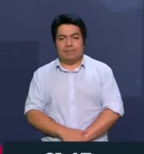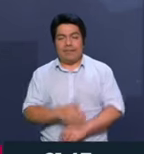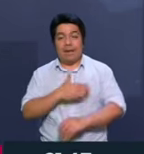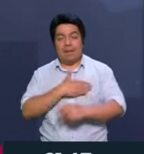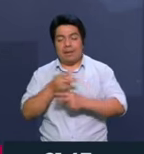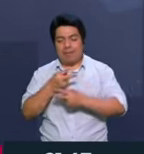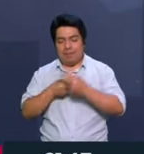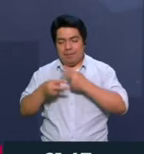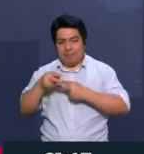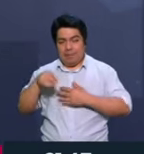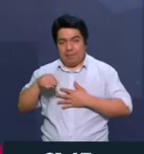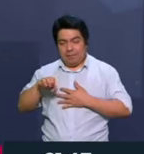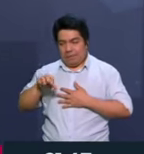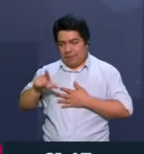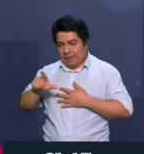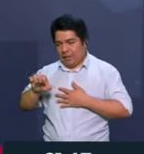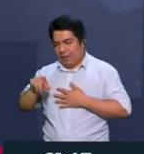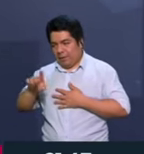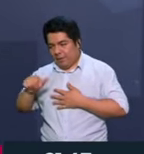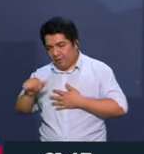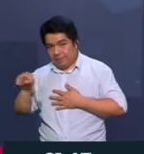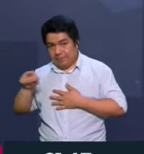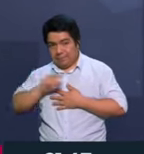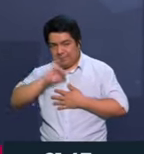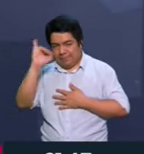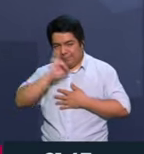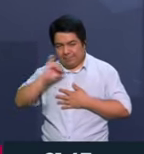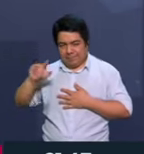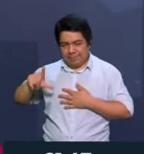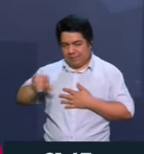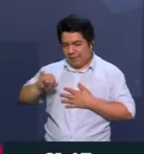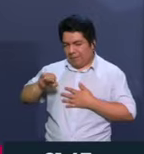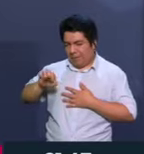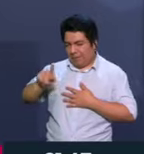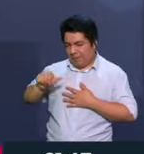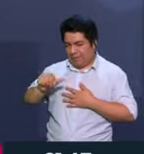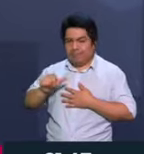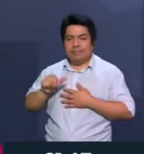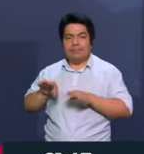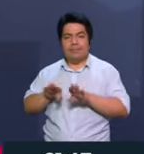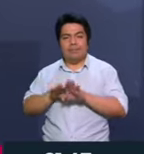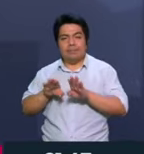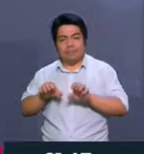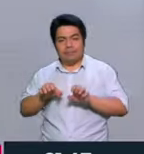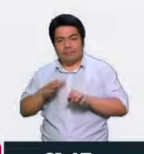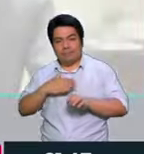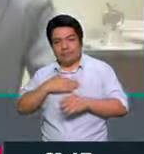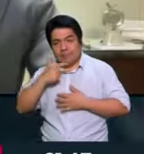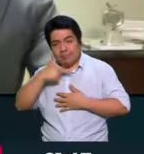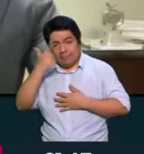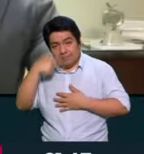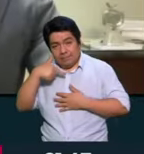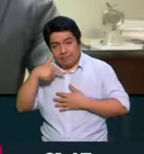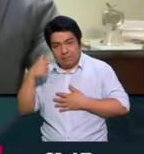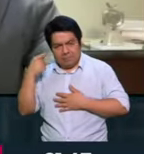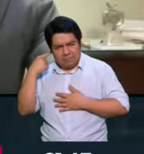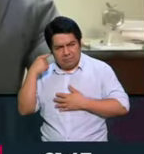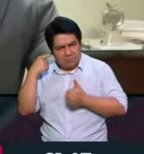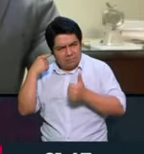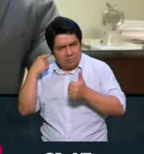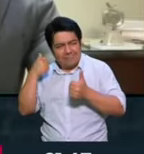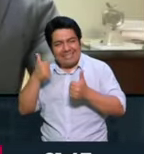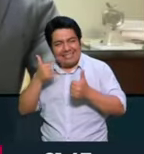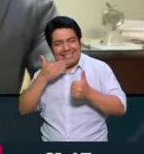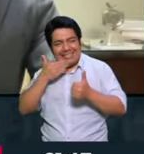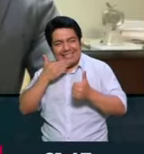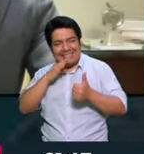como cada semana, a Miguel Elorza, jefe de información de Infodemia. Miguel, buenas noches, ¿cómo estás? Miguel, ¿me escuchas? Te escucho